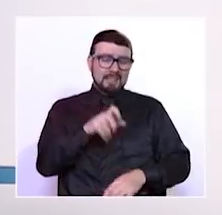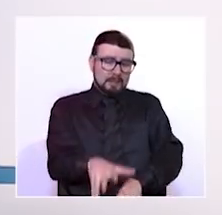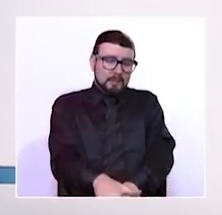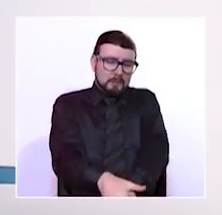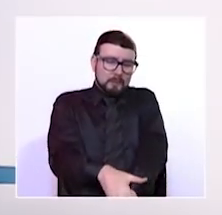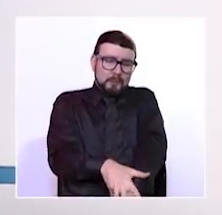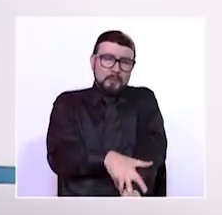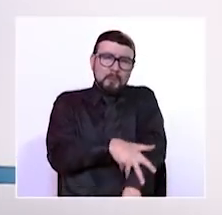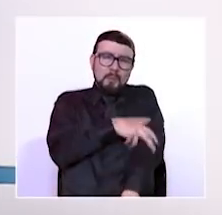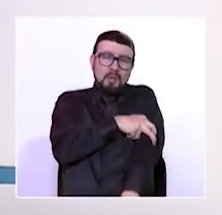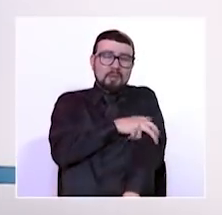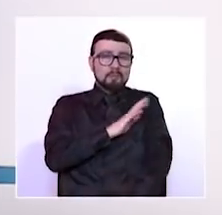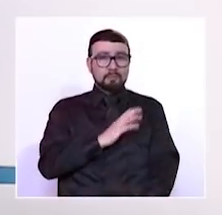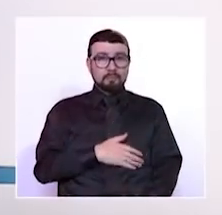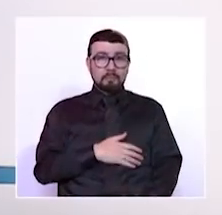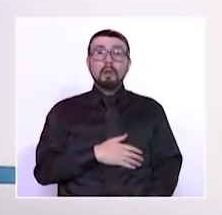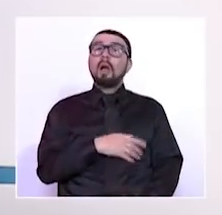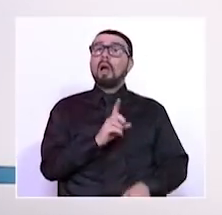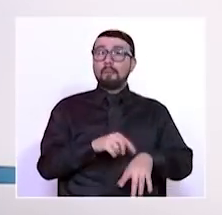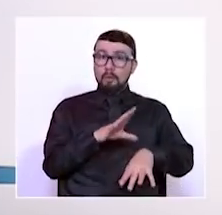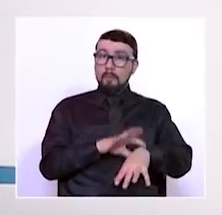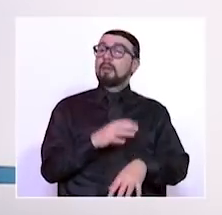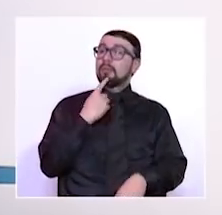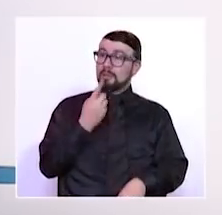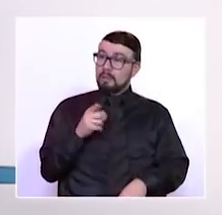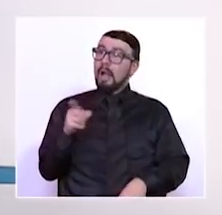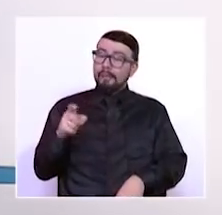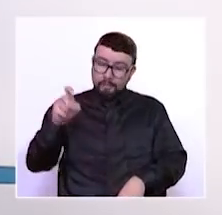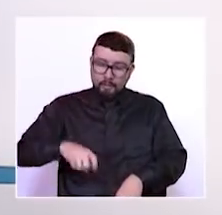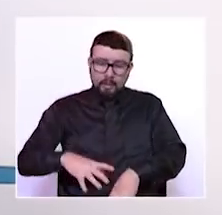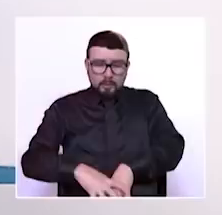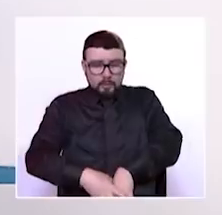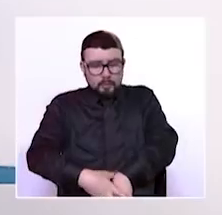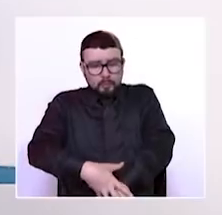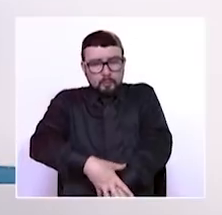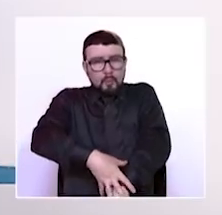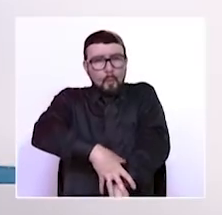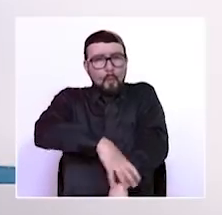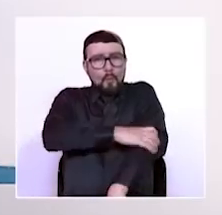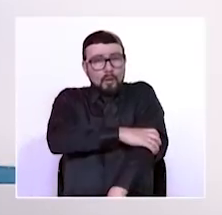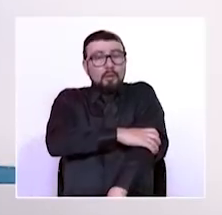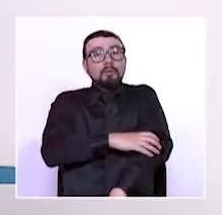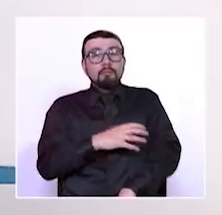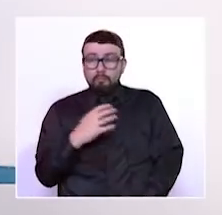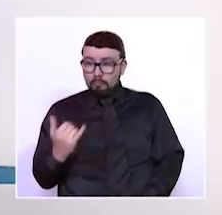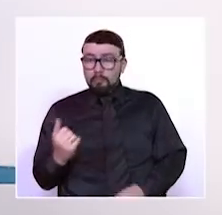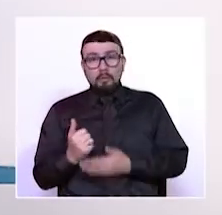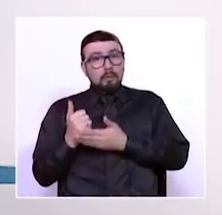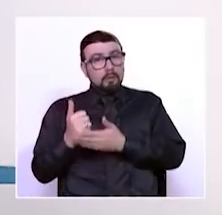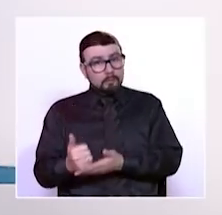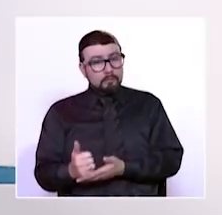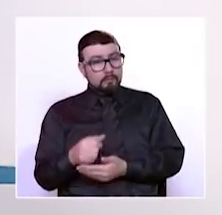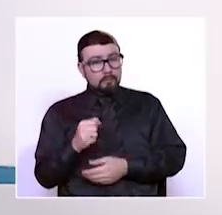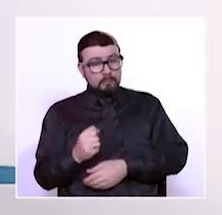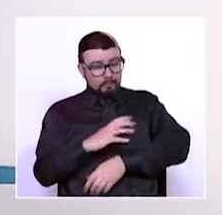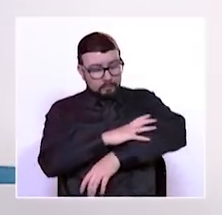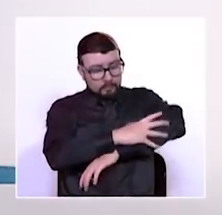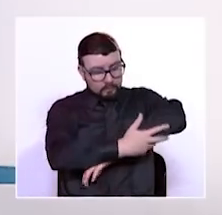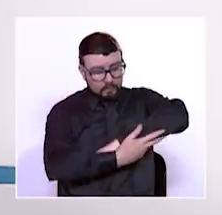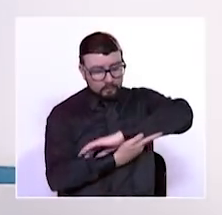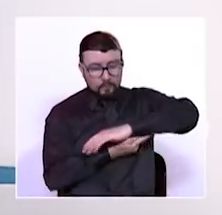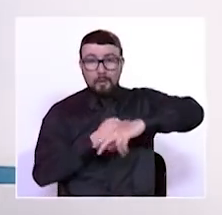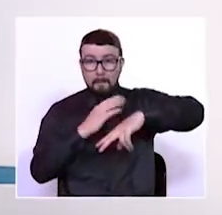le han recetado y recomendado esas medias para ayudar a darle presión a ese